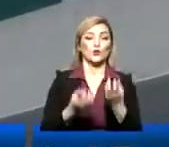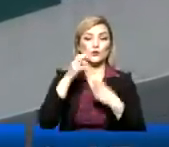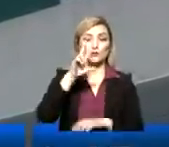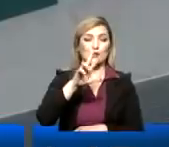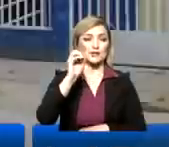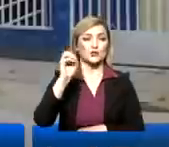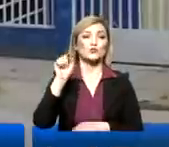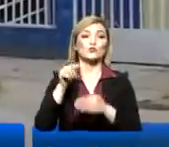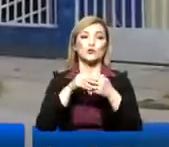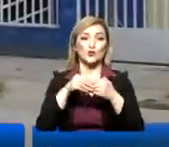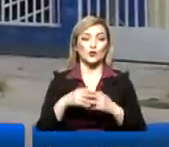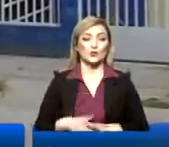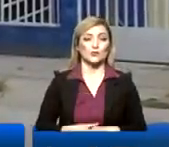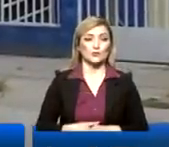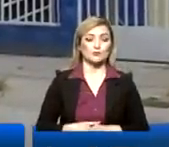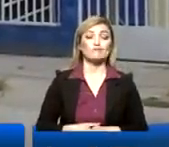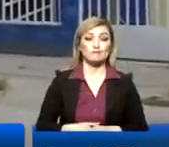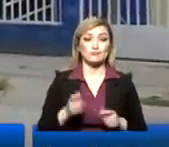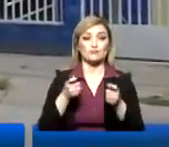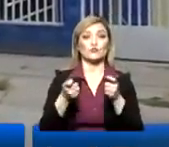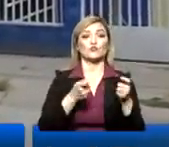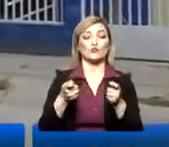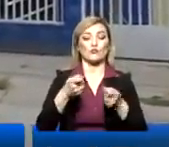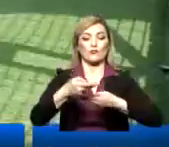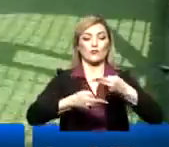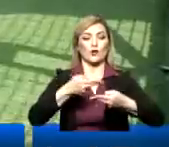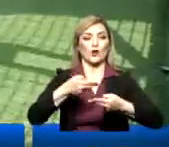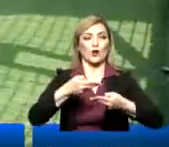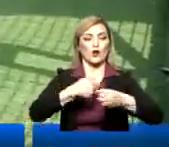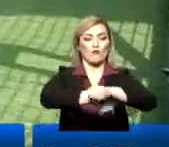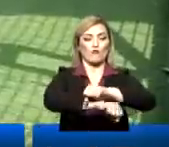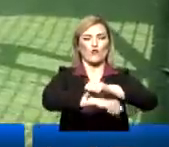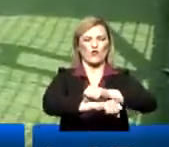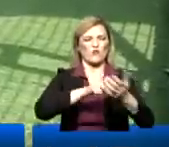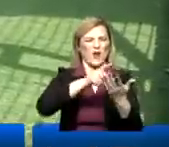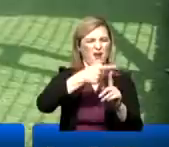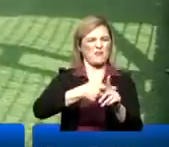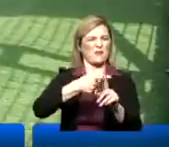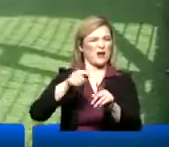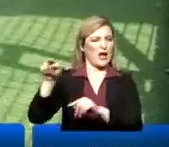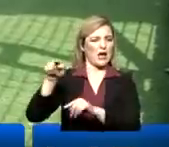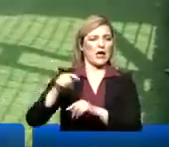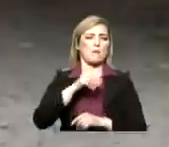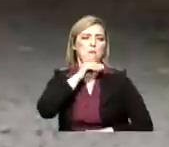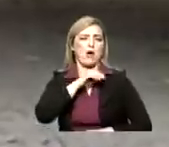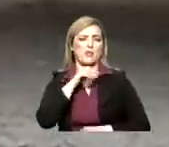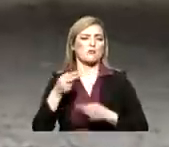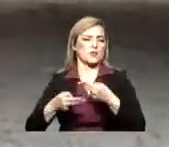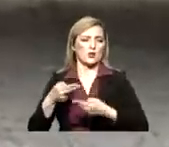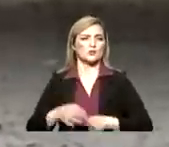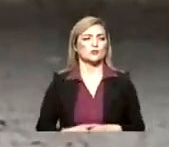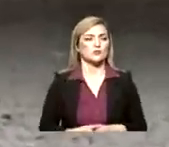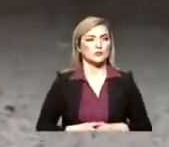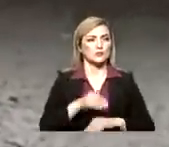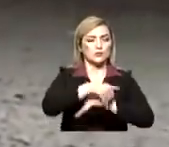los $300,000. Aquí también estaría al frente de un negocio de alquiler de canchas sintéticas y en Manta tendría un spa. Esto